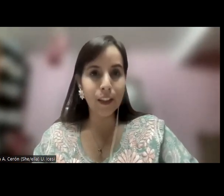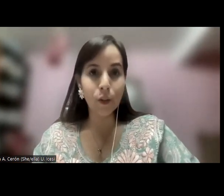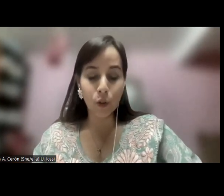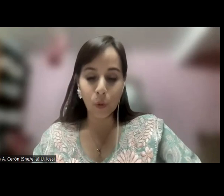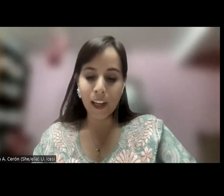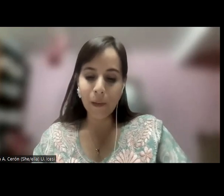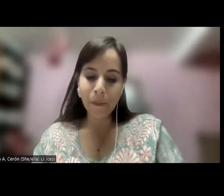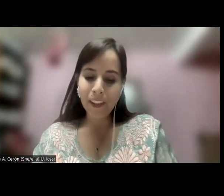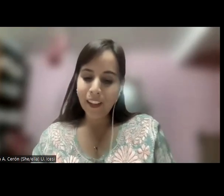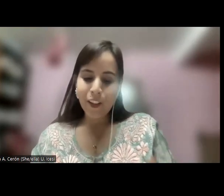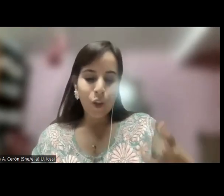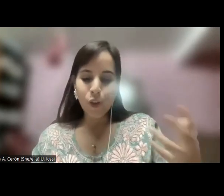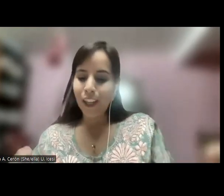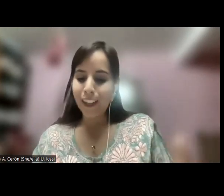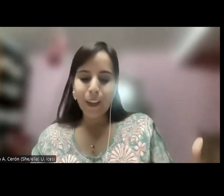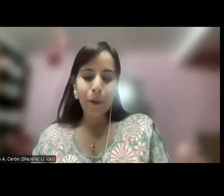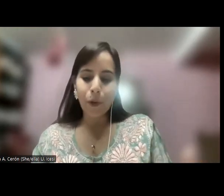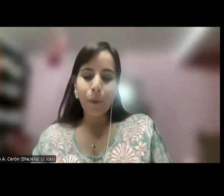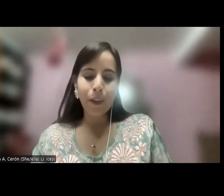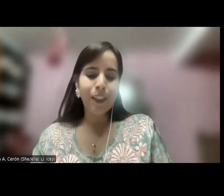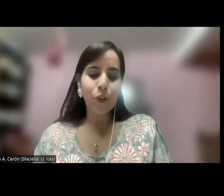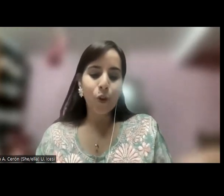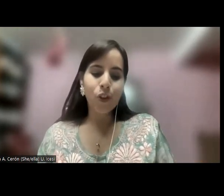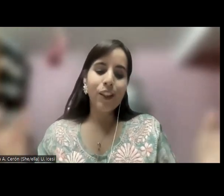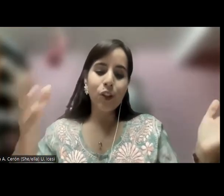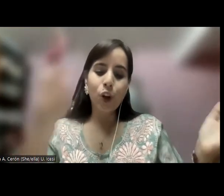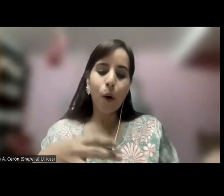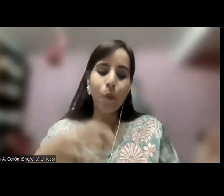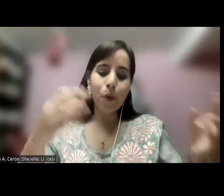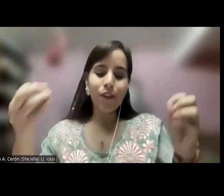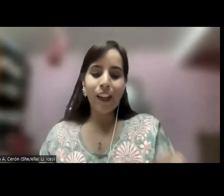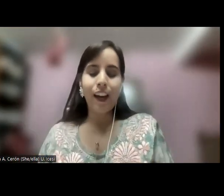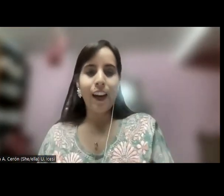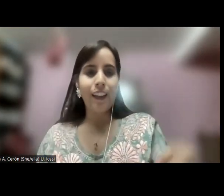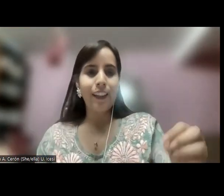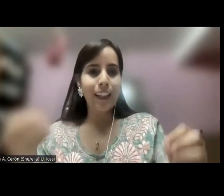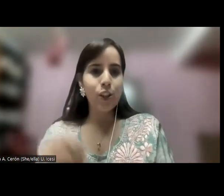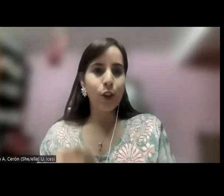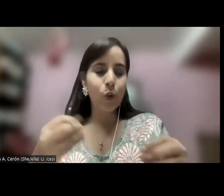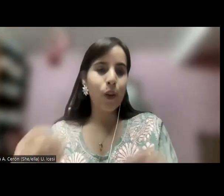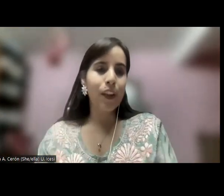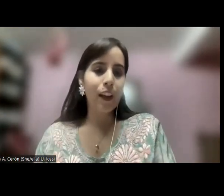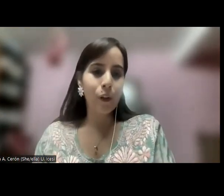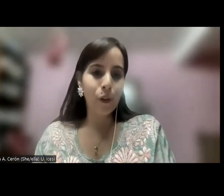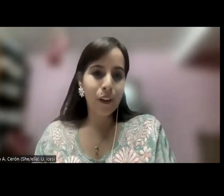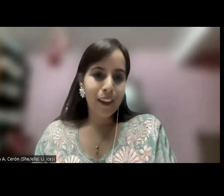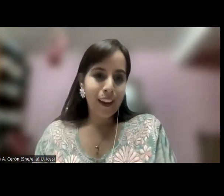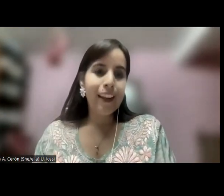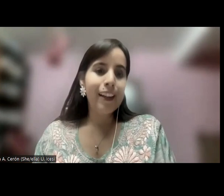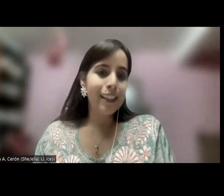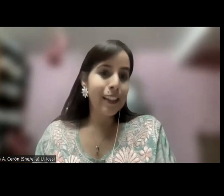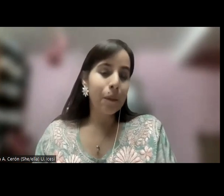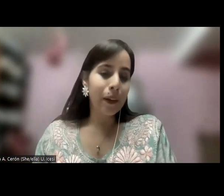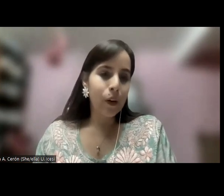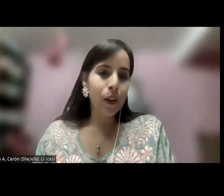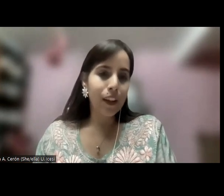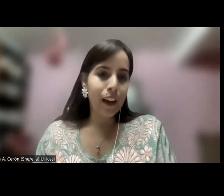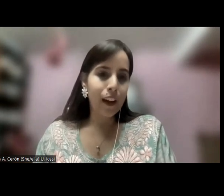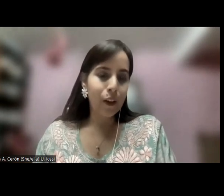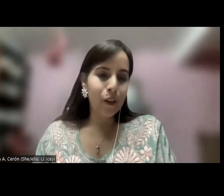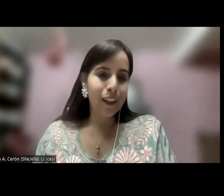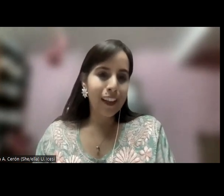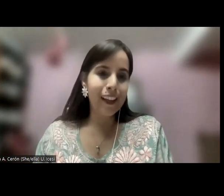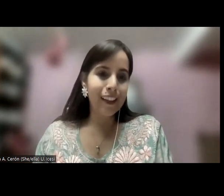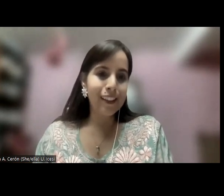saber es en torno a él nos dejan también una apuesta Entonces cómo reflejar el derecho del cuidado en el sistema de